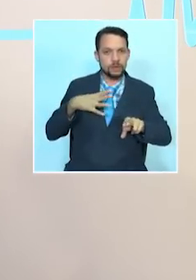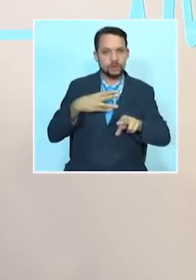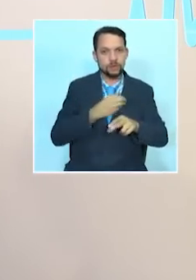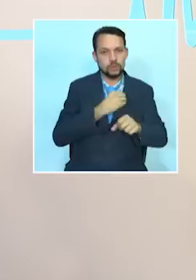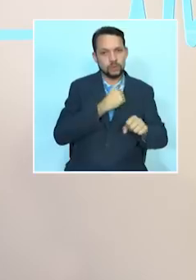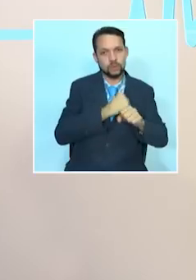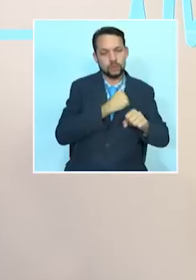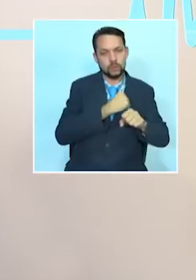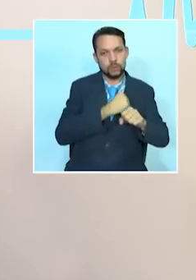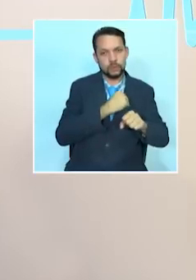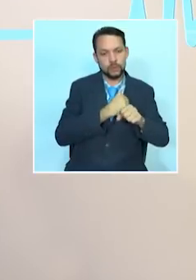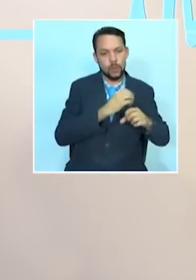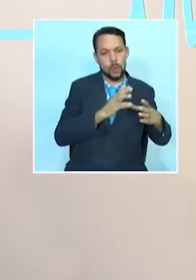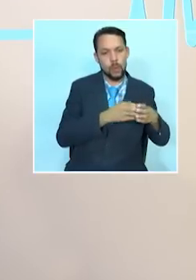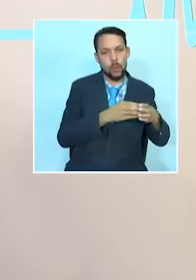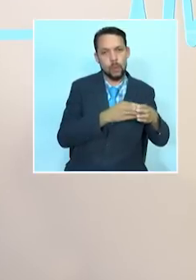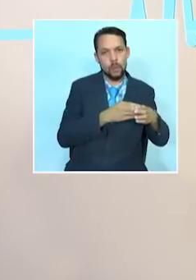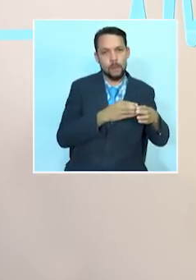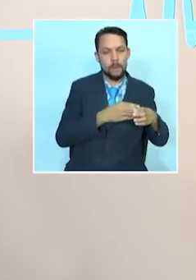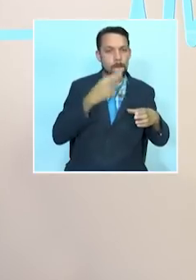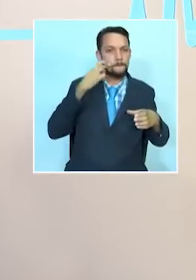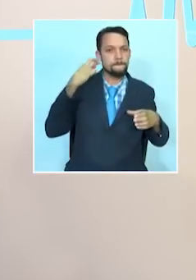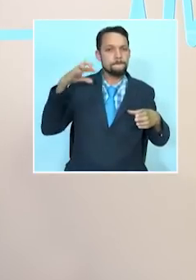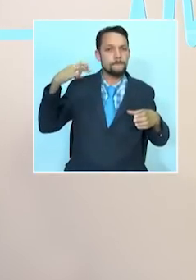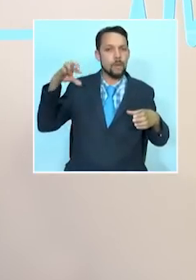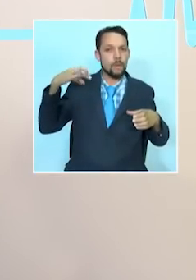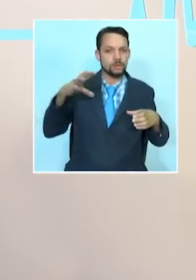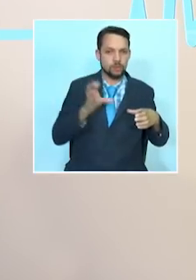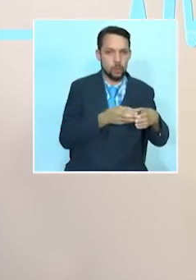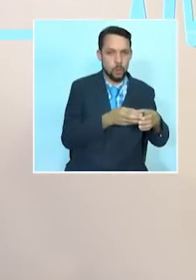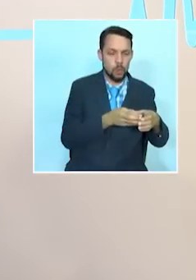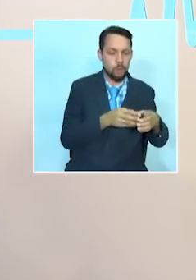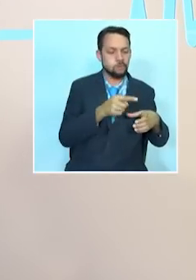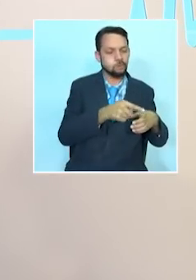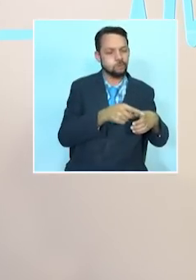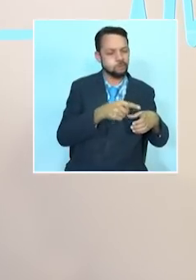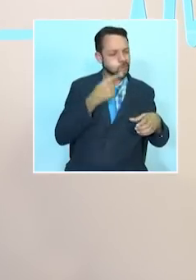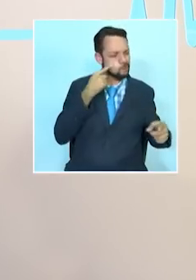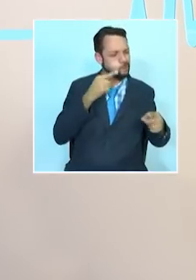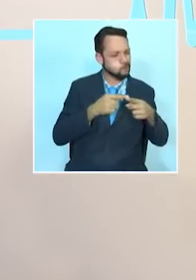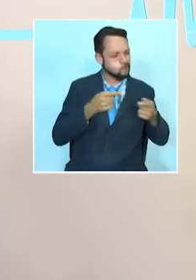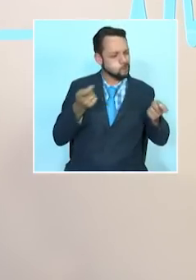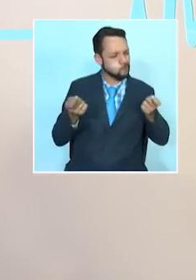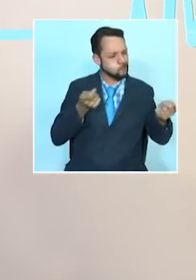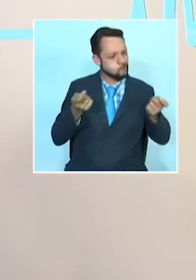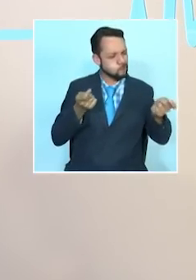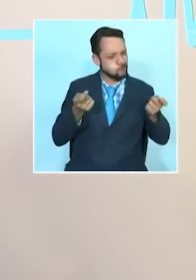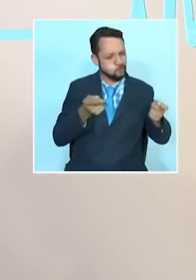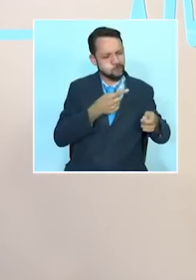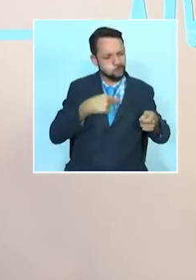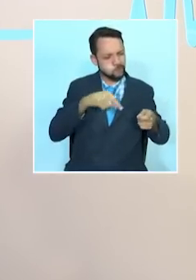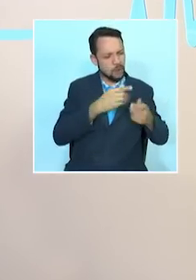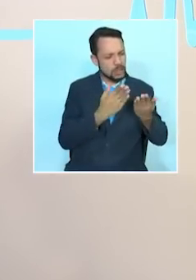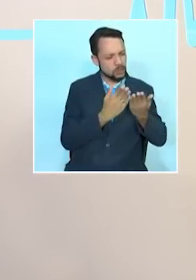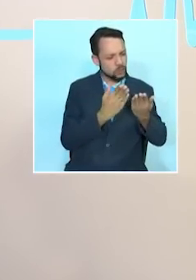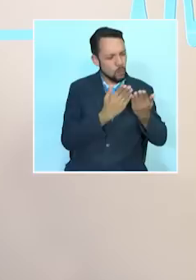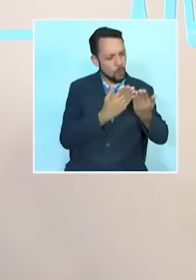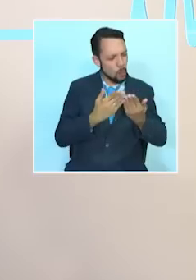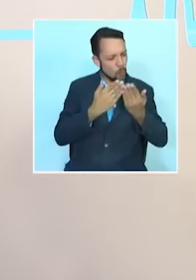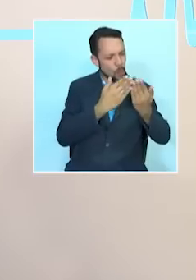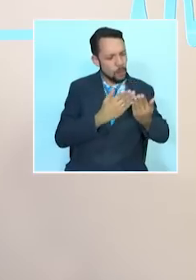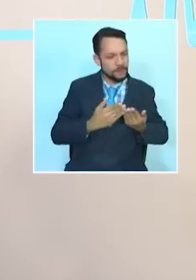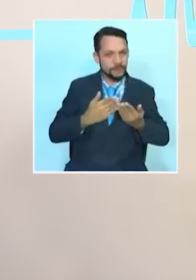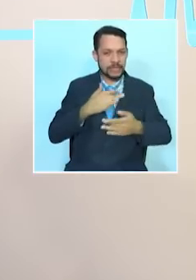eh un grupo de profesionales que nos hemos dedicado en en gran parte al estudio desde la